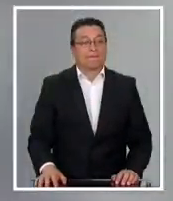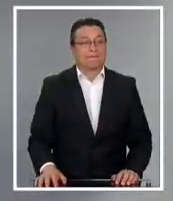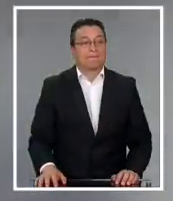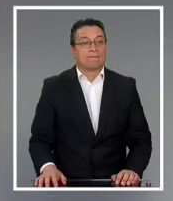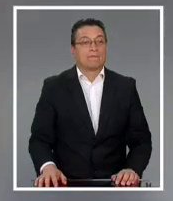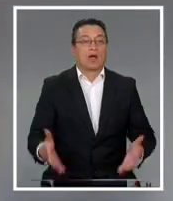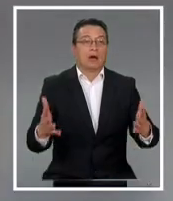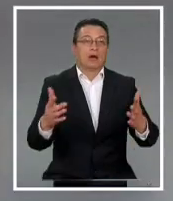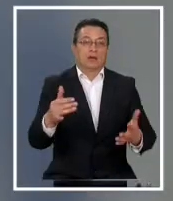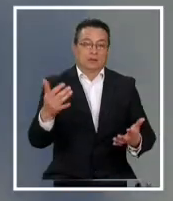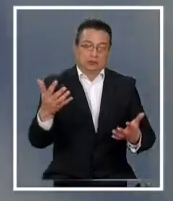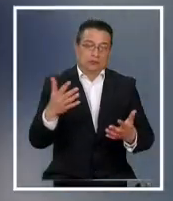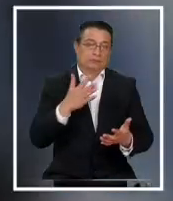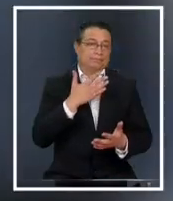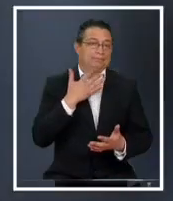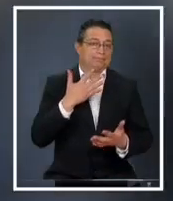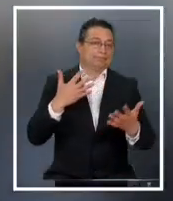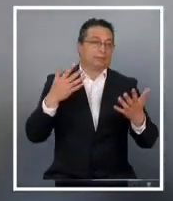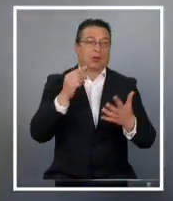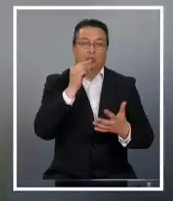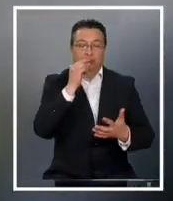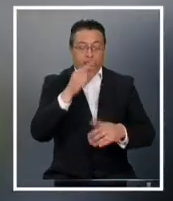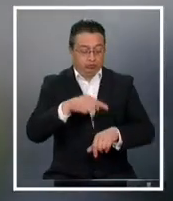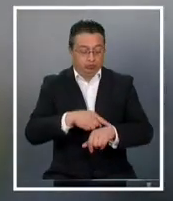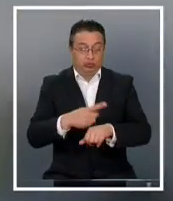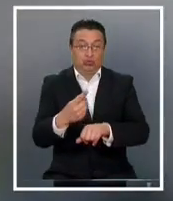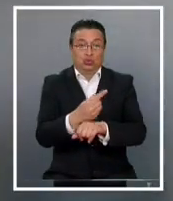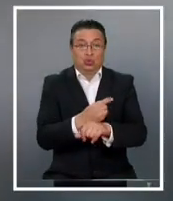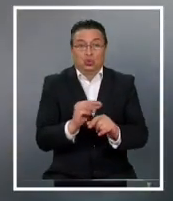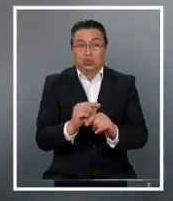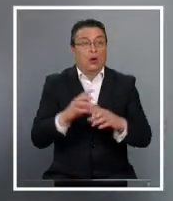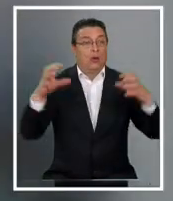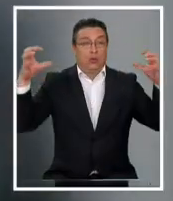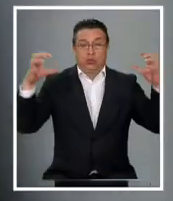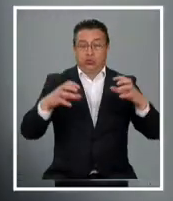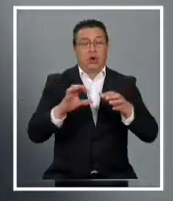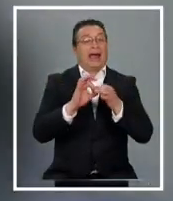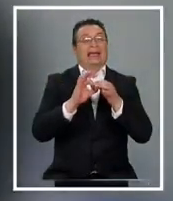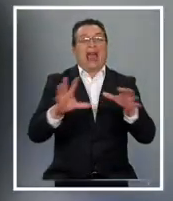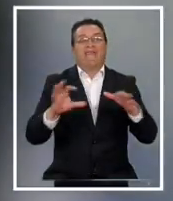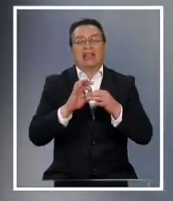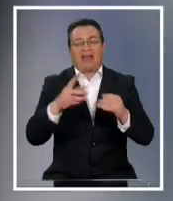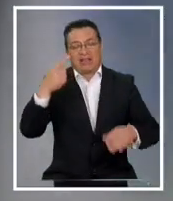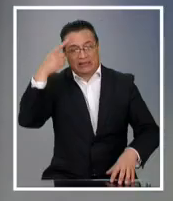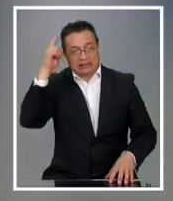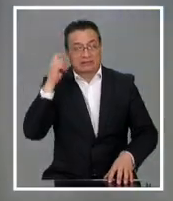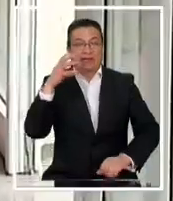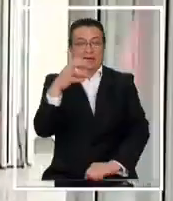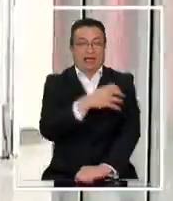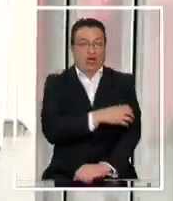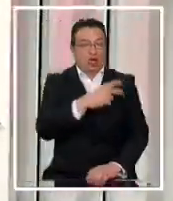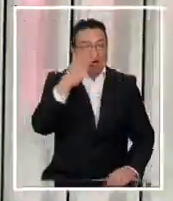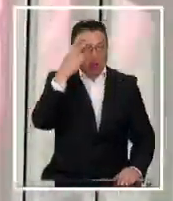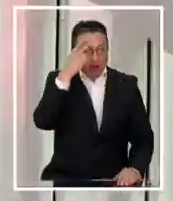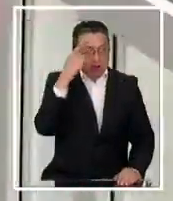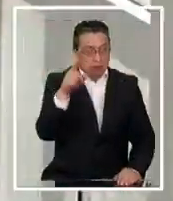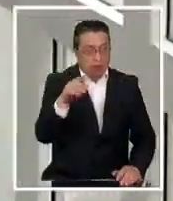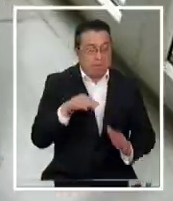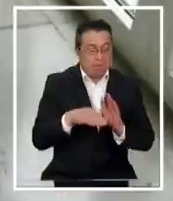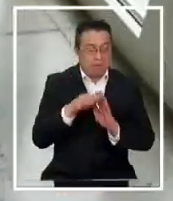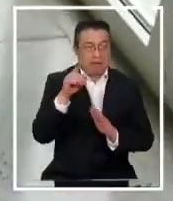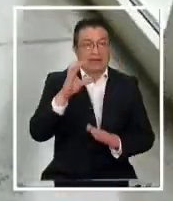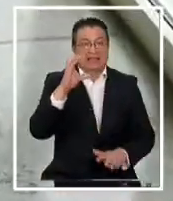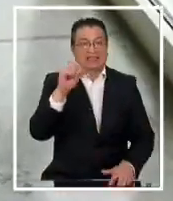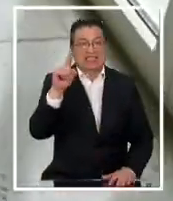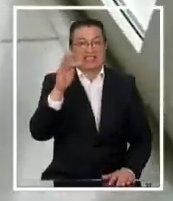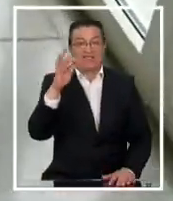Sofía, esto es terrible. Solo unas horas la intensa lluvia provocó graves daños, sobre todo en la región de Coquimbo. En este